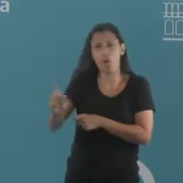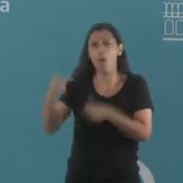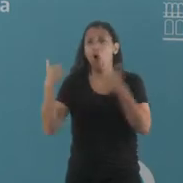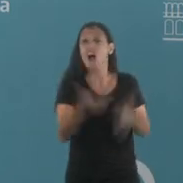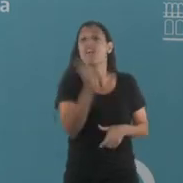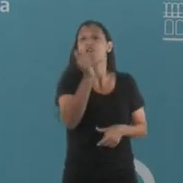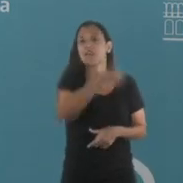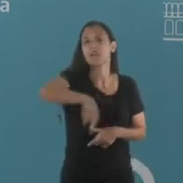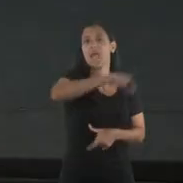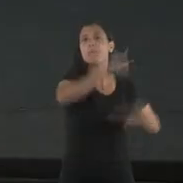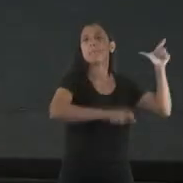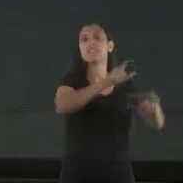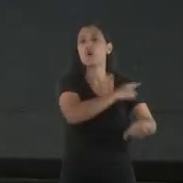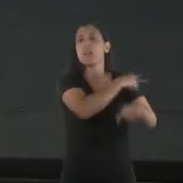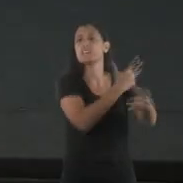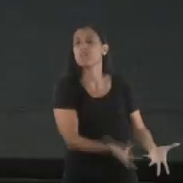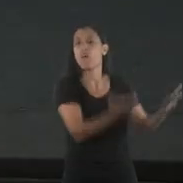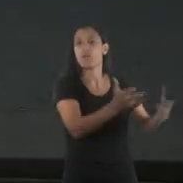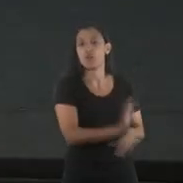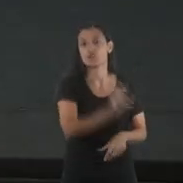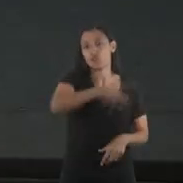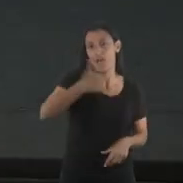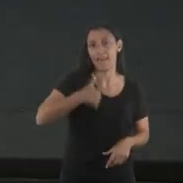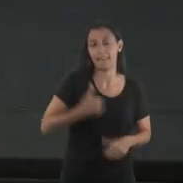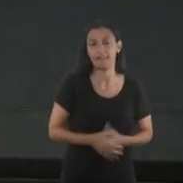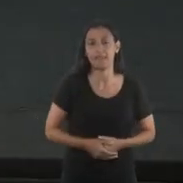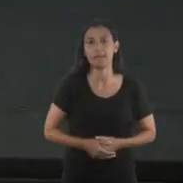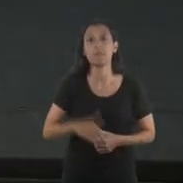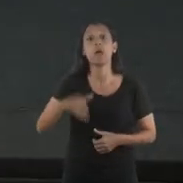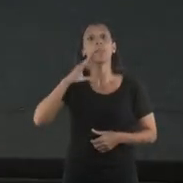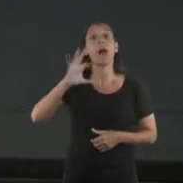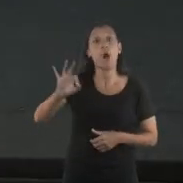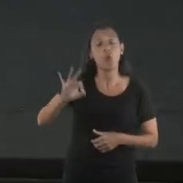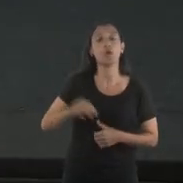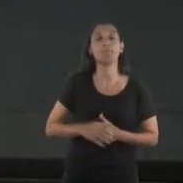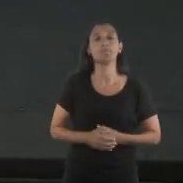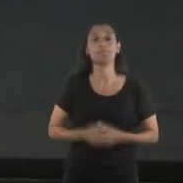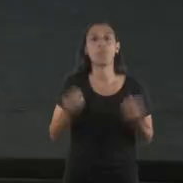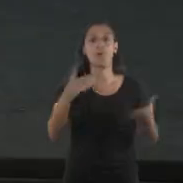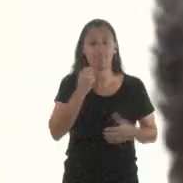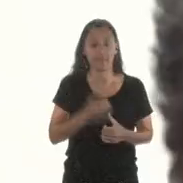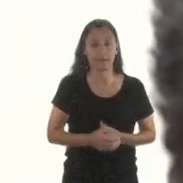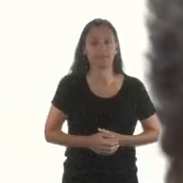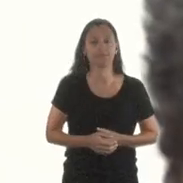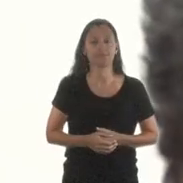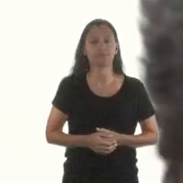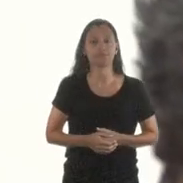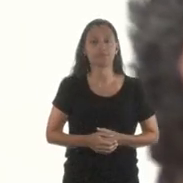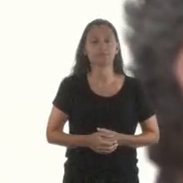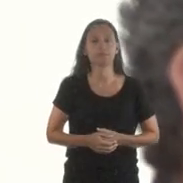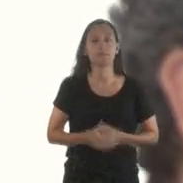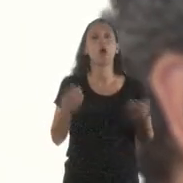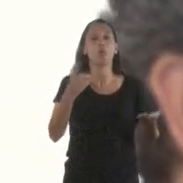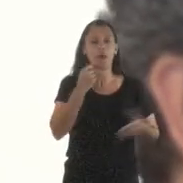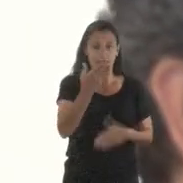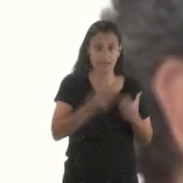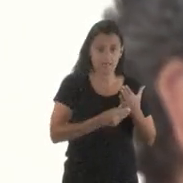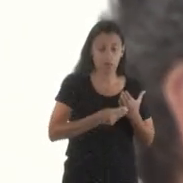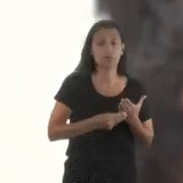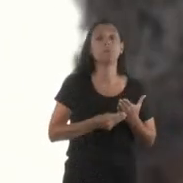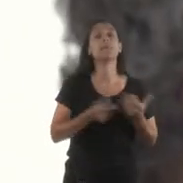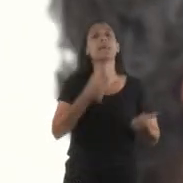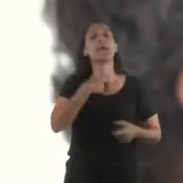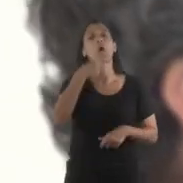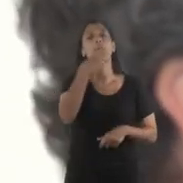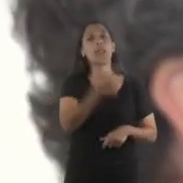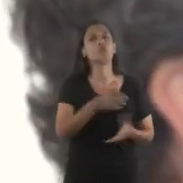este país. Muchas gracias. Mauro Rosales, Multivisión Federal. Mauro, buen día. ¿Qué tal, portavoz? Buen día para usted. Le queremos preguntar por el